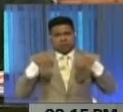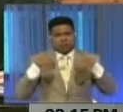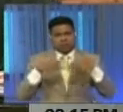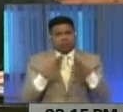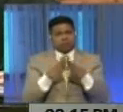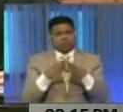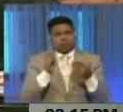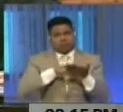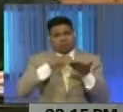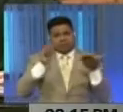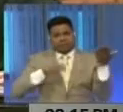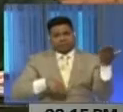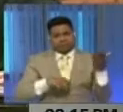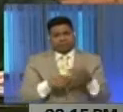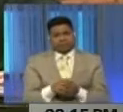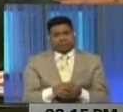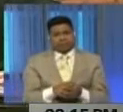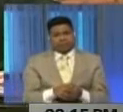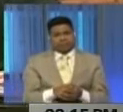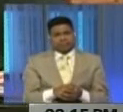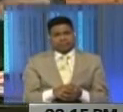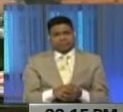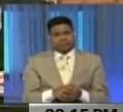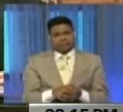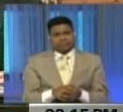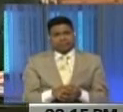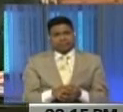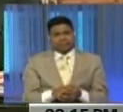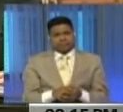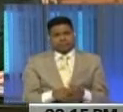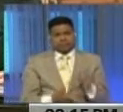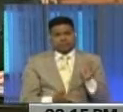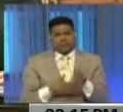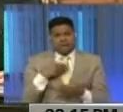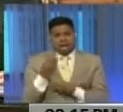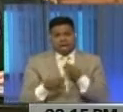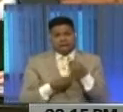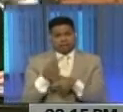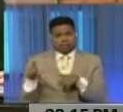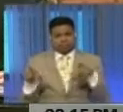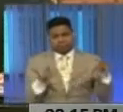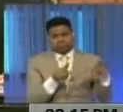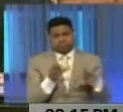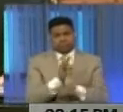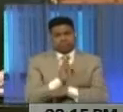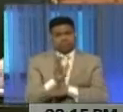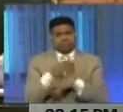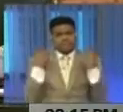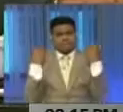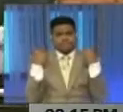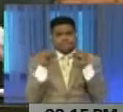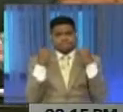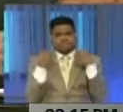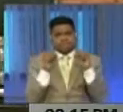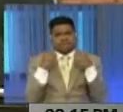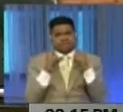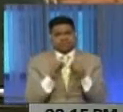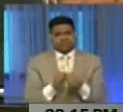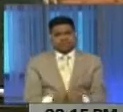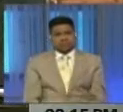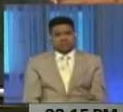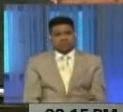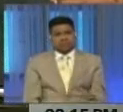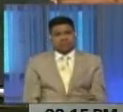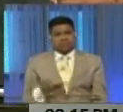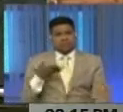lo que firmemos, lo llevemos inmediatamente a su realización práctica. Cuando